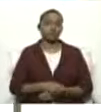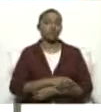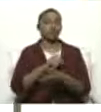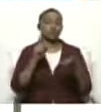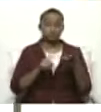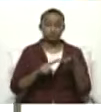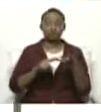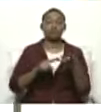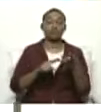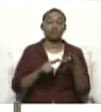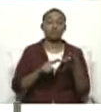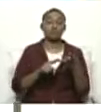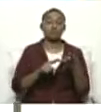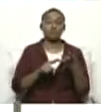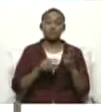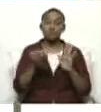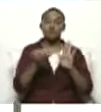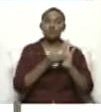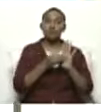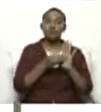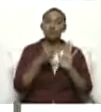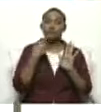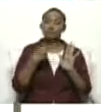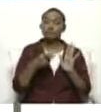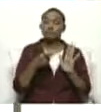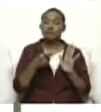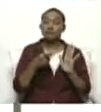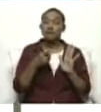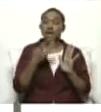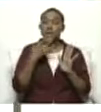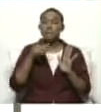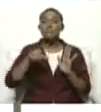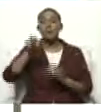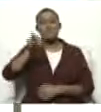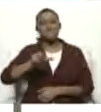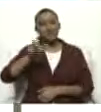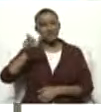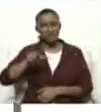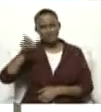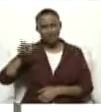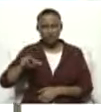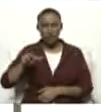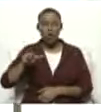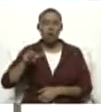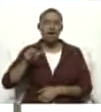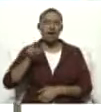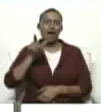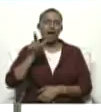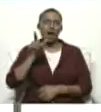años. Se establece como delito la zoofilia con una pena de 1 a 2 años.